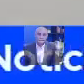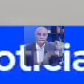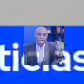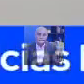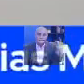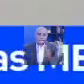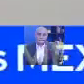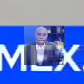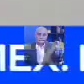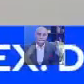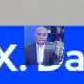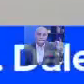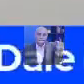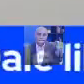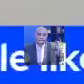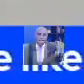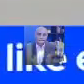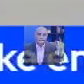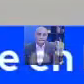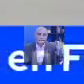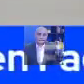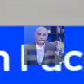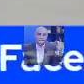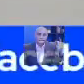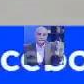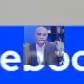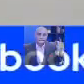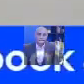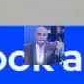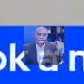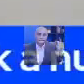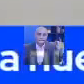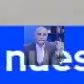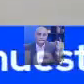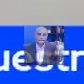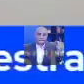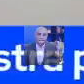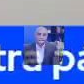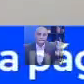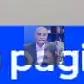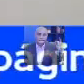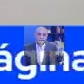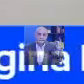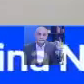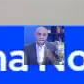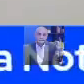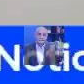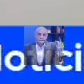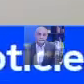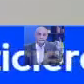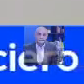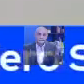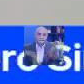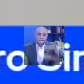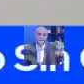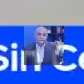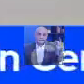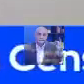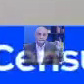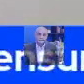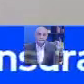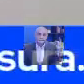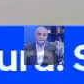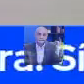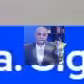curiosamente quienes se adjudican estas etiquetas son normalmente la derecha, ¿no? Los mercenarios de la información, gente como